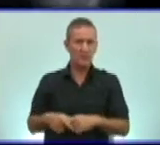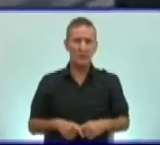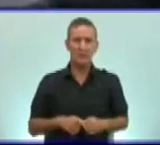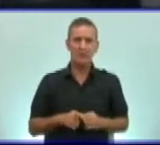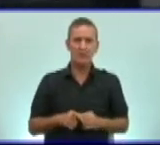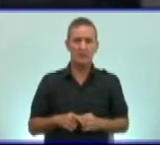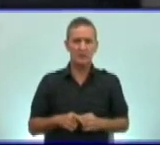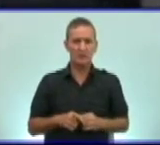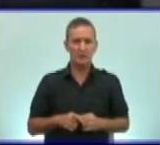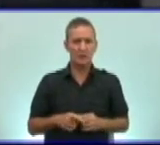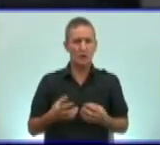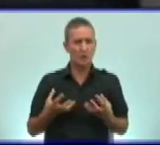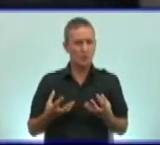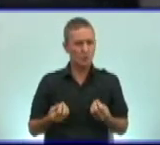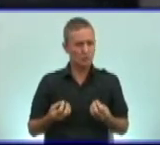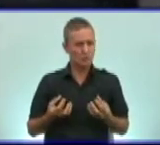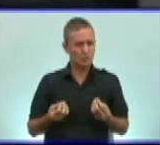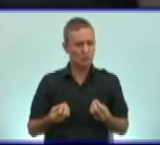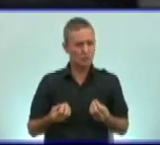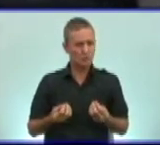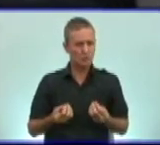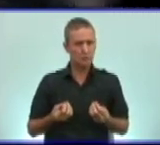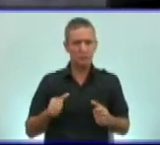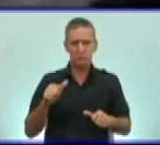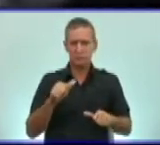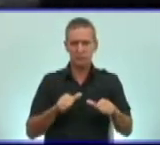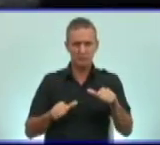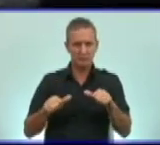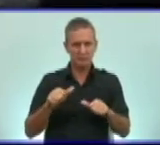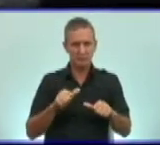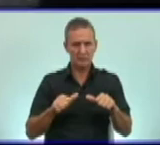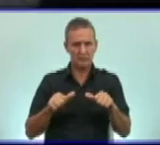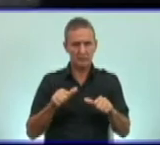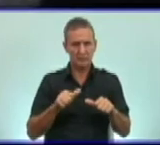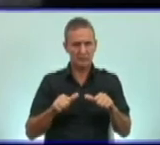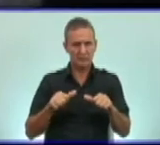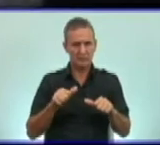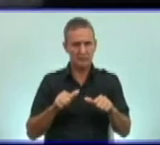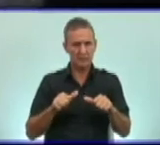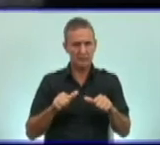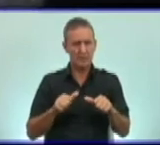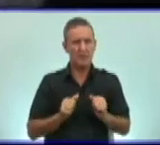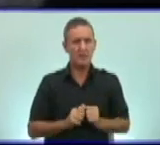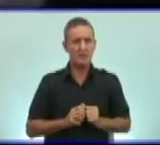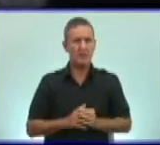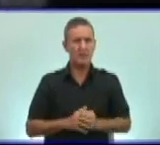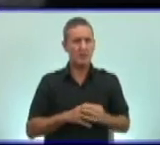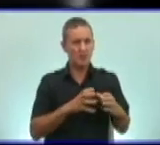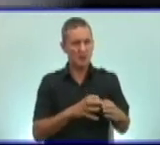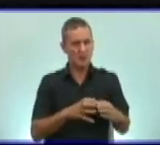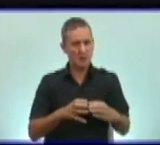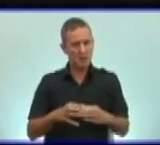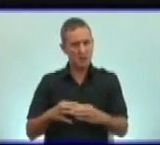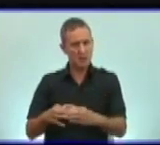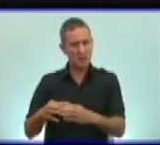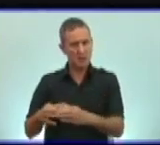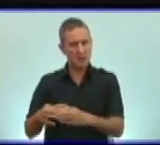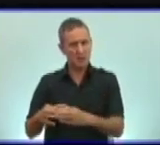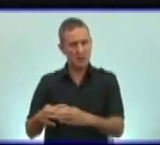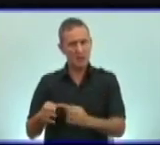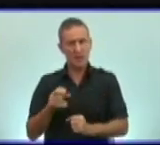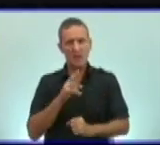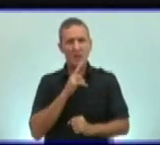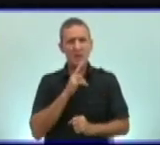litro. Hidróxido de sodio, 1 mol por litro. Una disolución de acetato de sodio, 1 mol por litro. Y agua